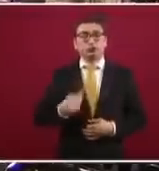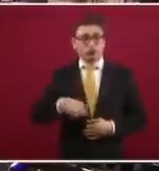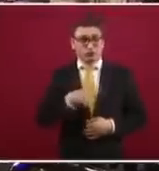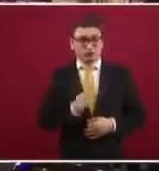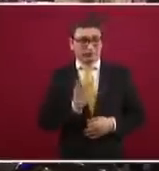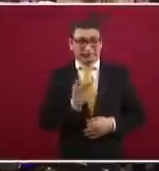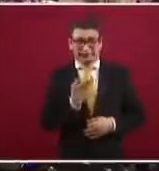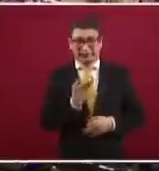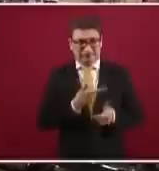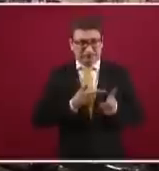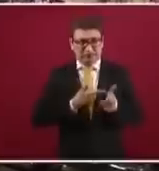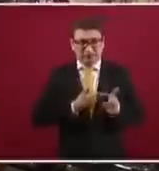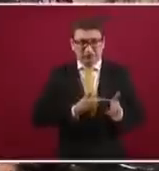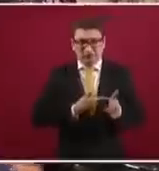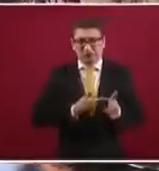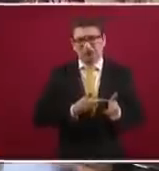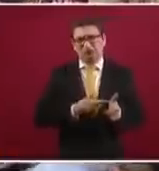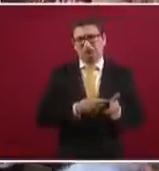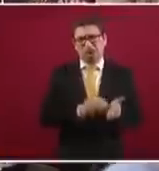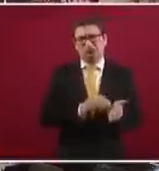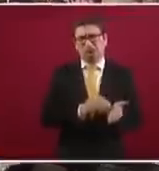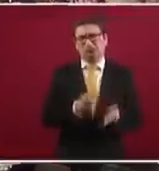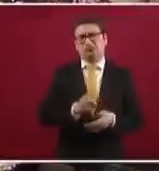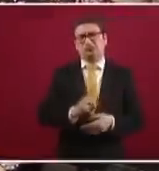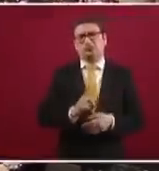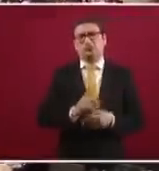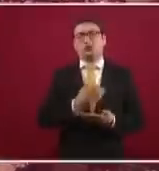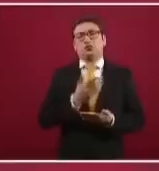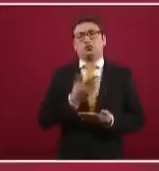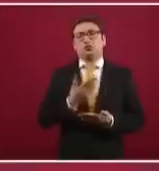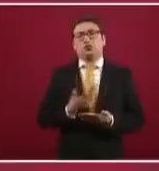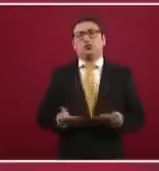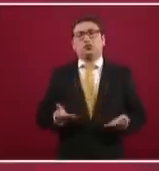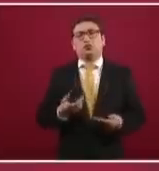conservada, pues está ahora